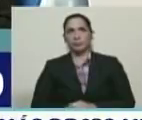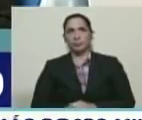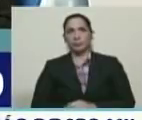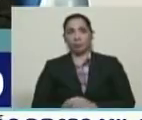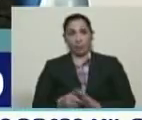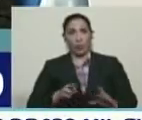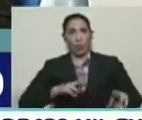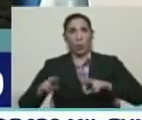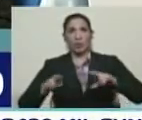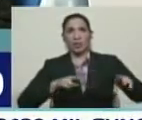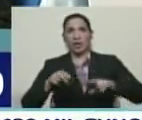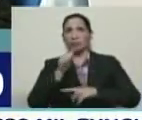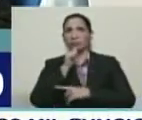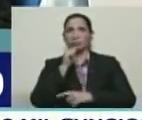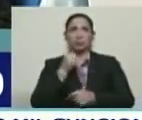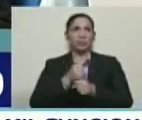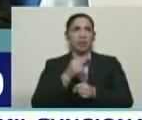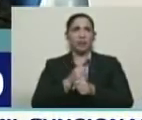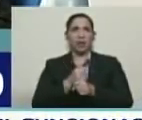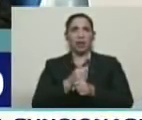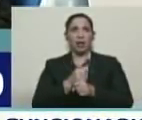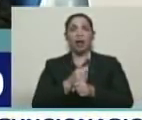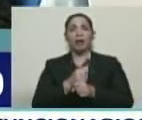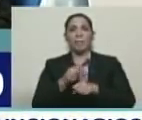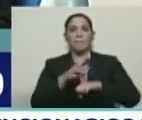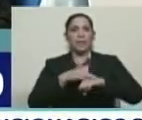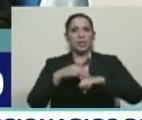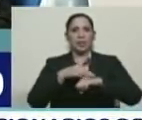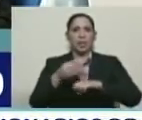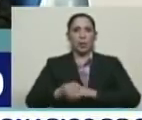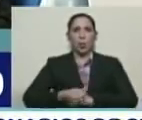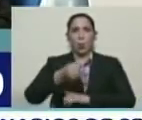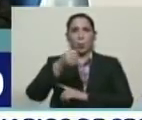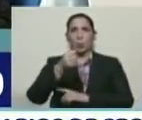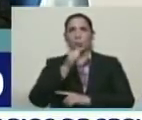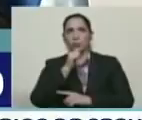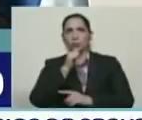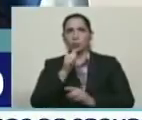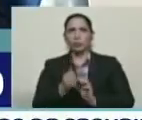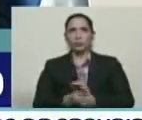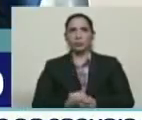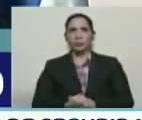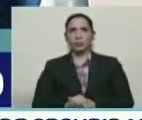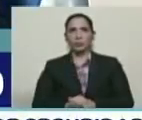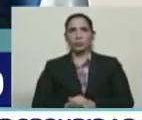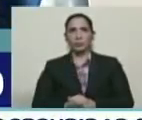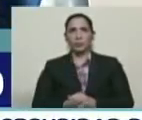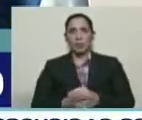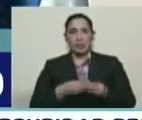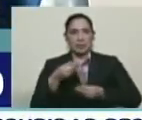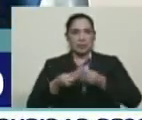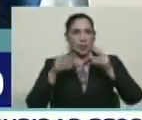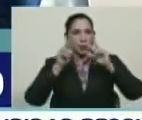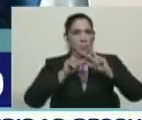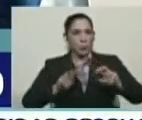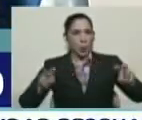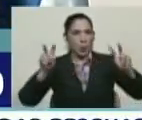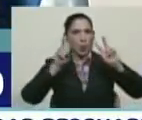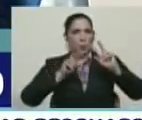coordinadas por este nuevo Ministerio Público, que incluyeron experticia,